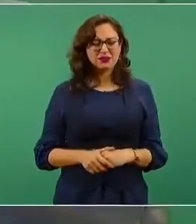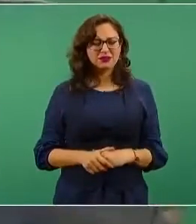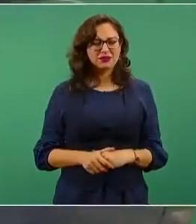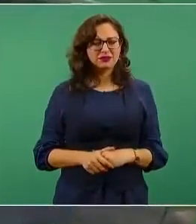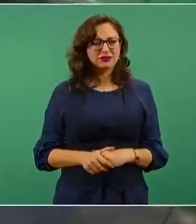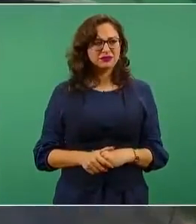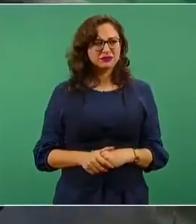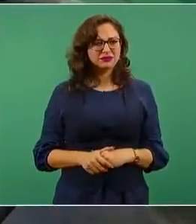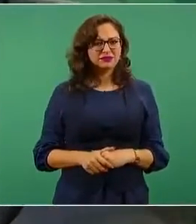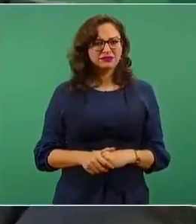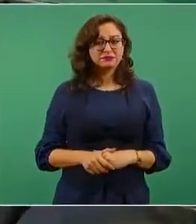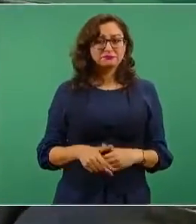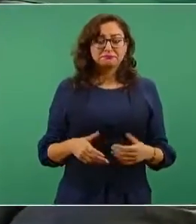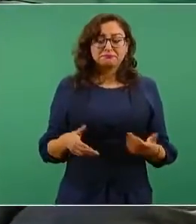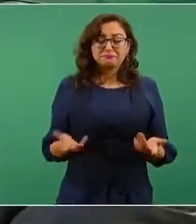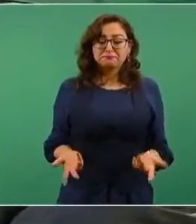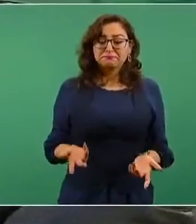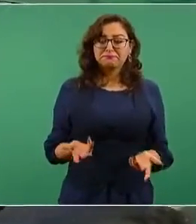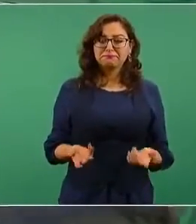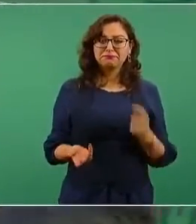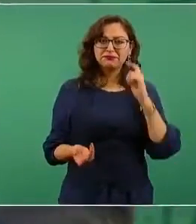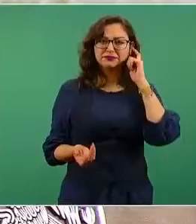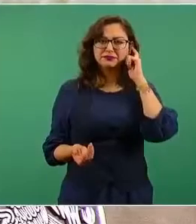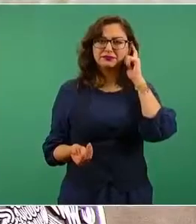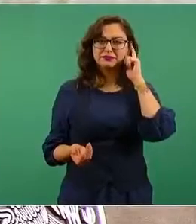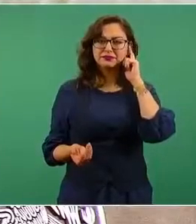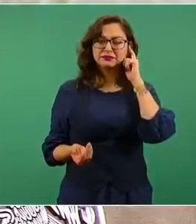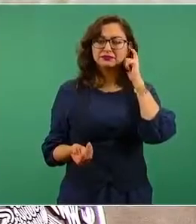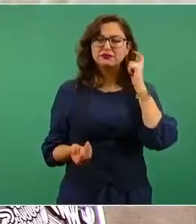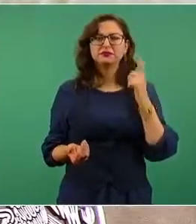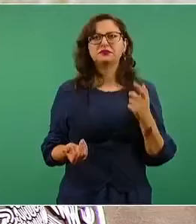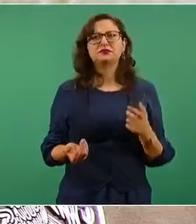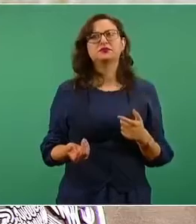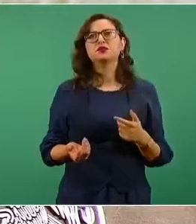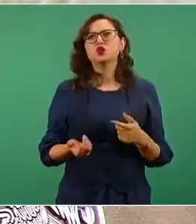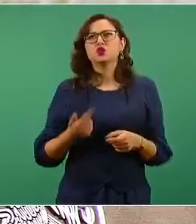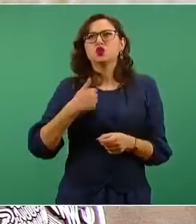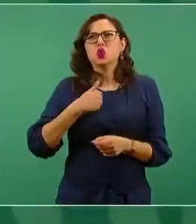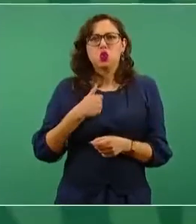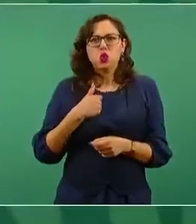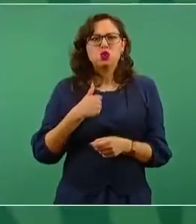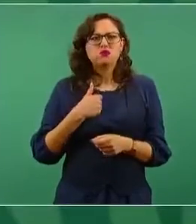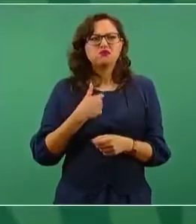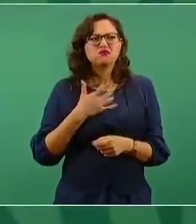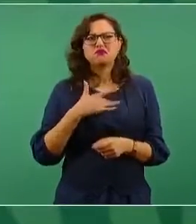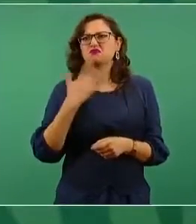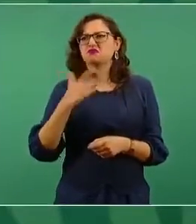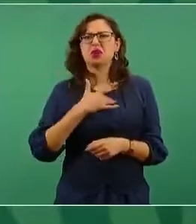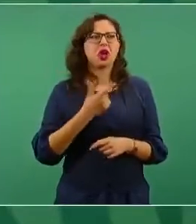Entonces, no se trata de expropiar por expropiar, o sea, no